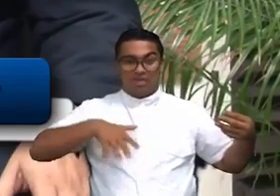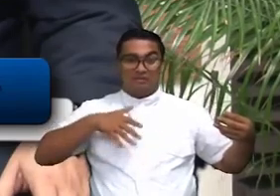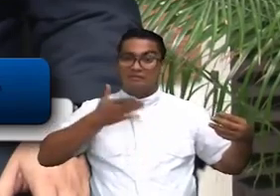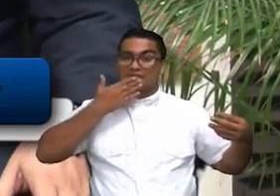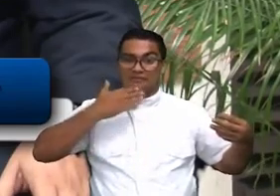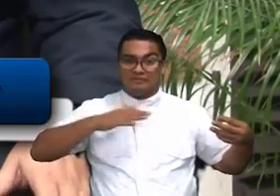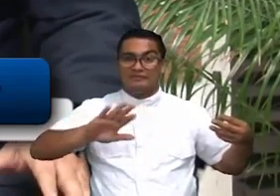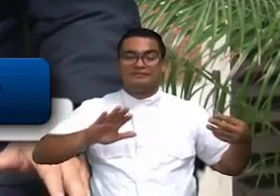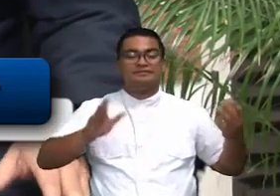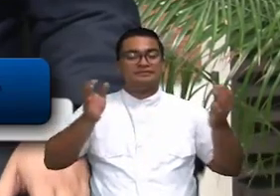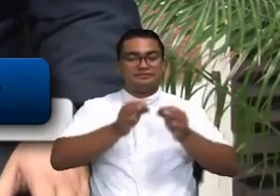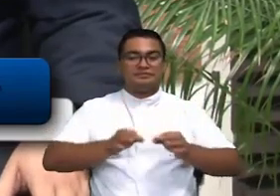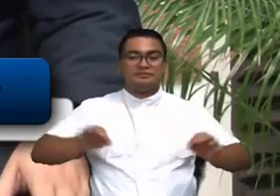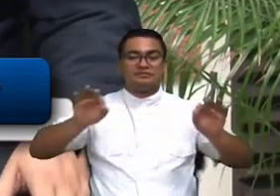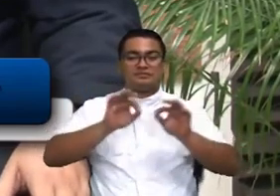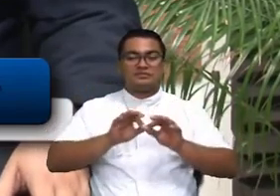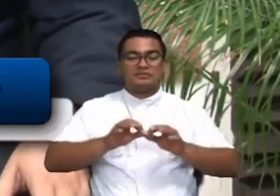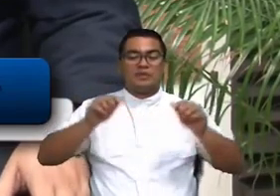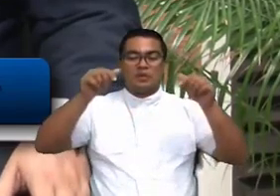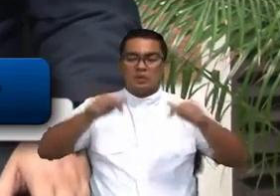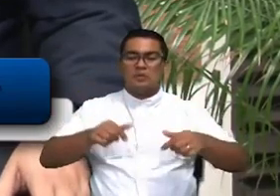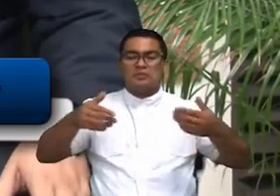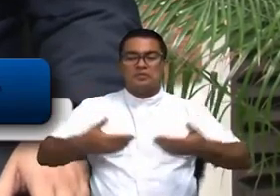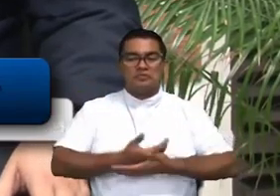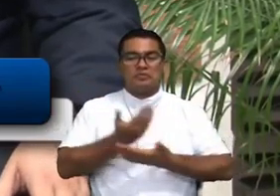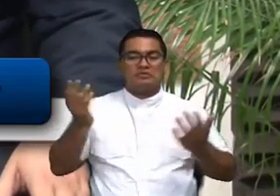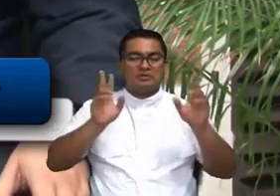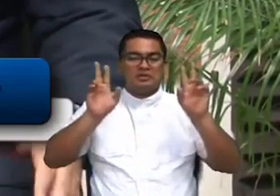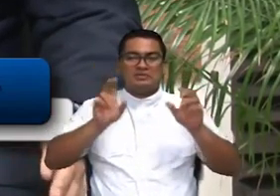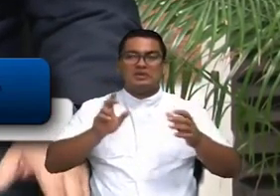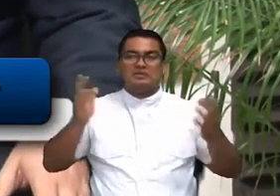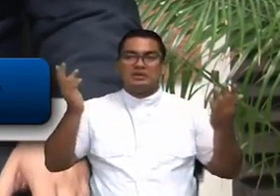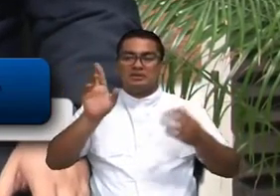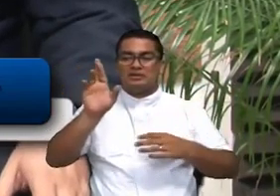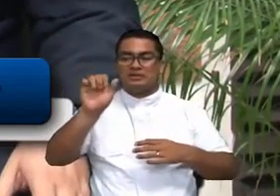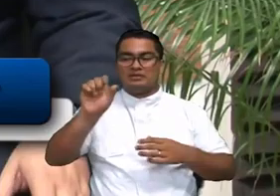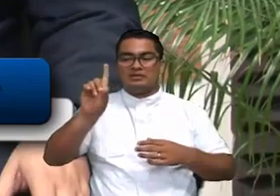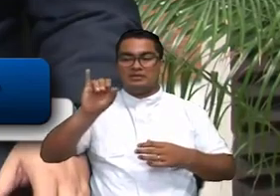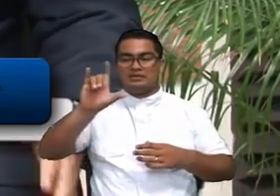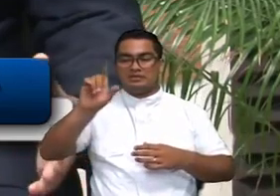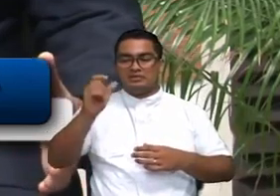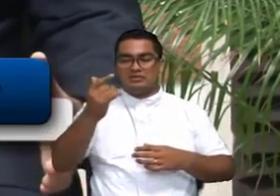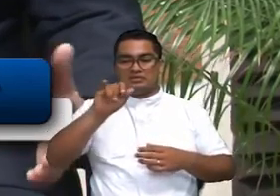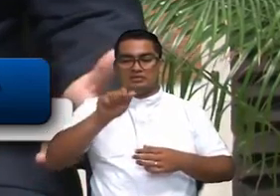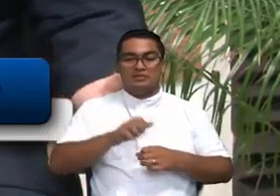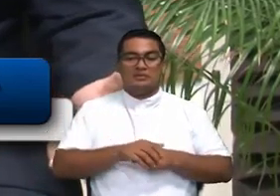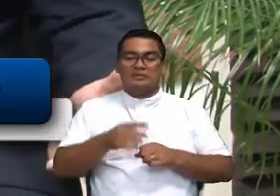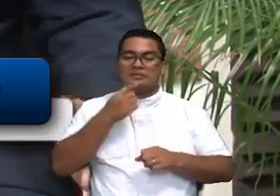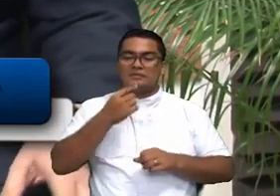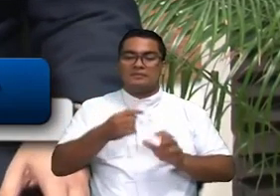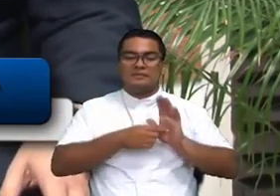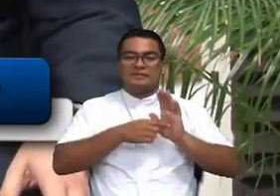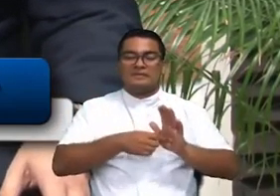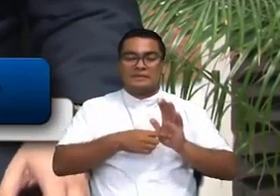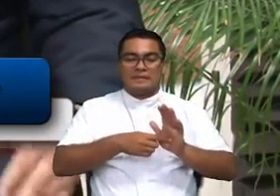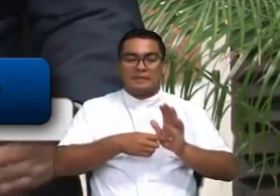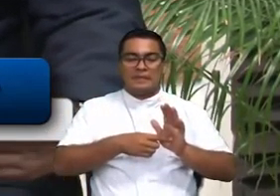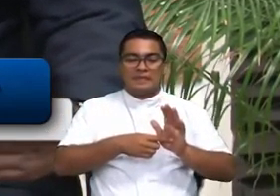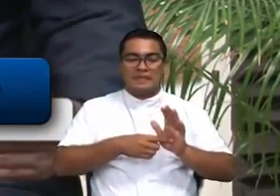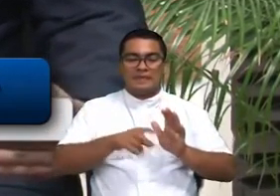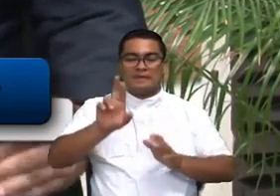es una de las grandes importancias de lo que es la radiología. Y últimamente hay por ejemplo, la resonancia magnética